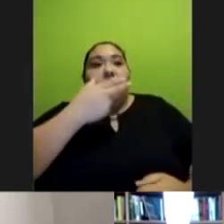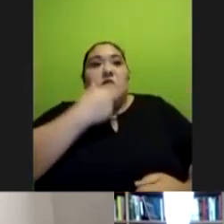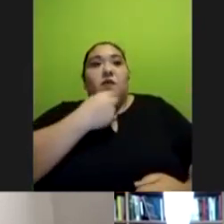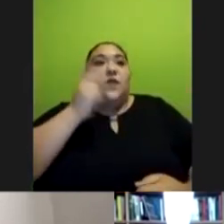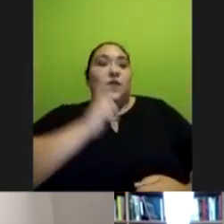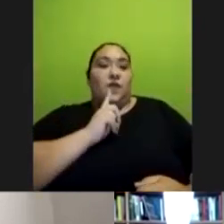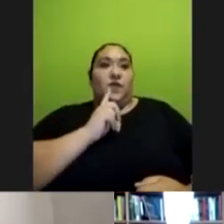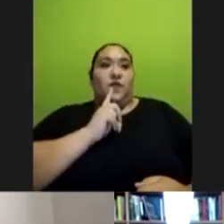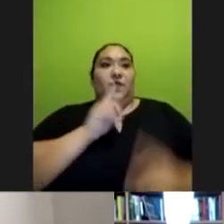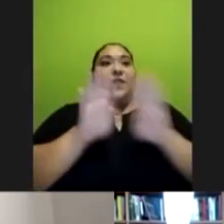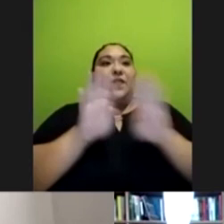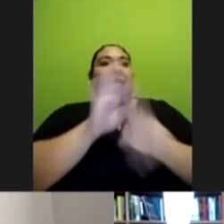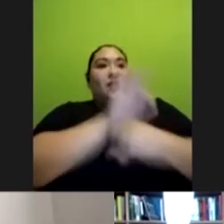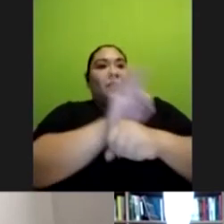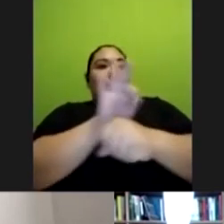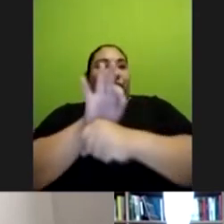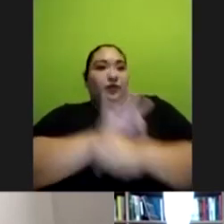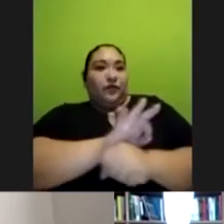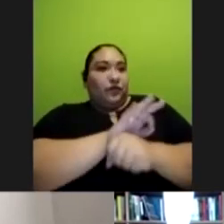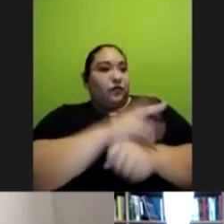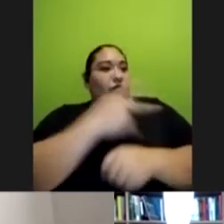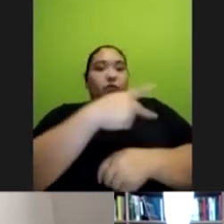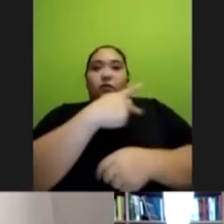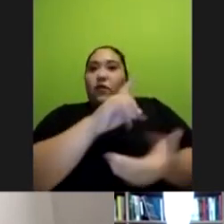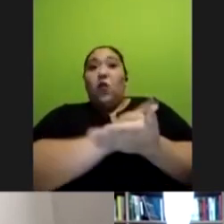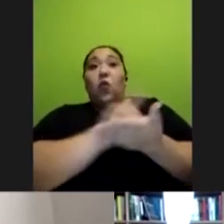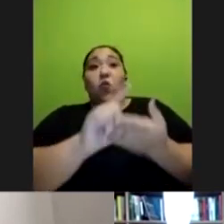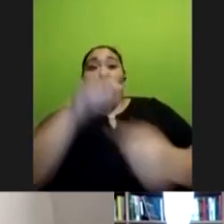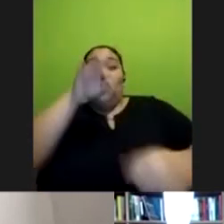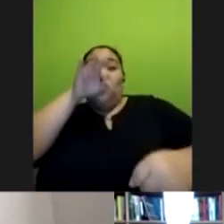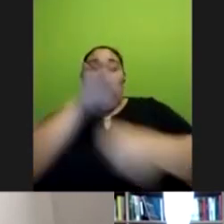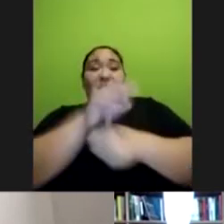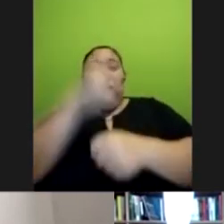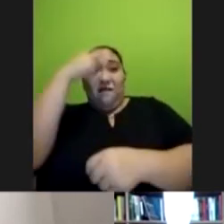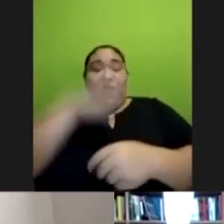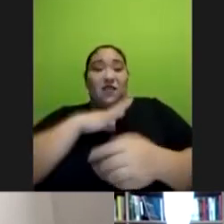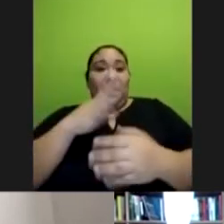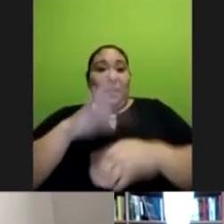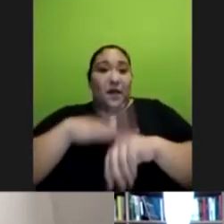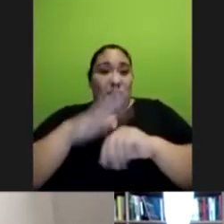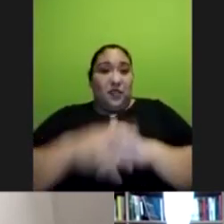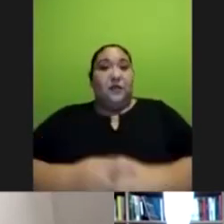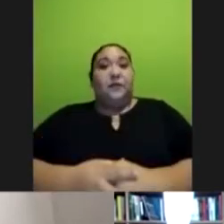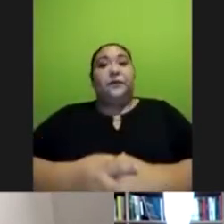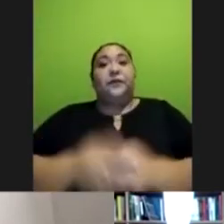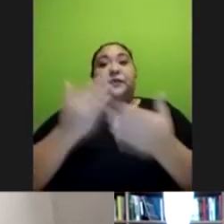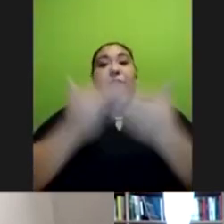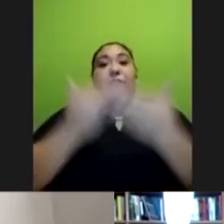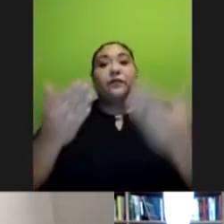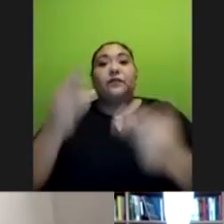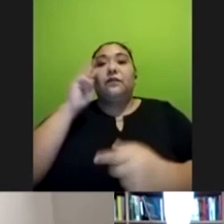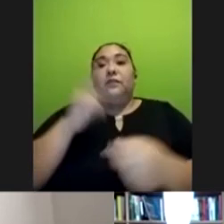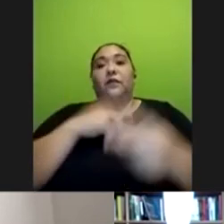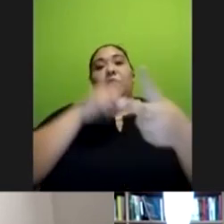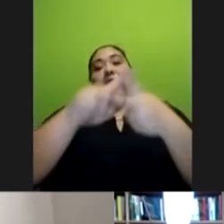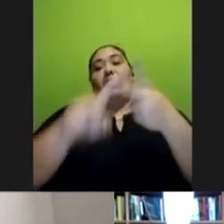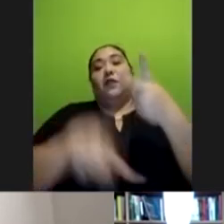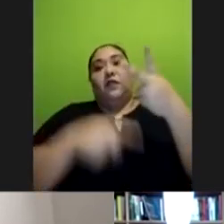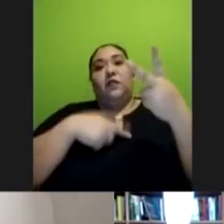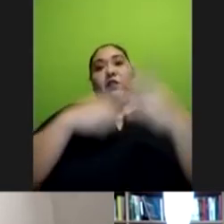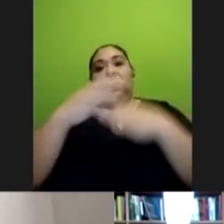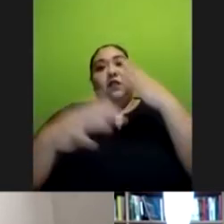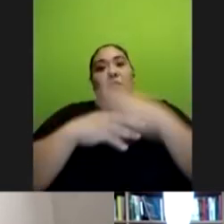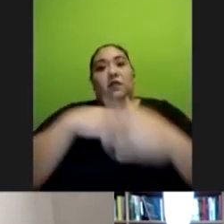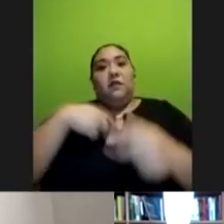sus derechos en la mayor medida de posibilidad. Ahora, vemos, digamos, dos cosas ya para concluir en esta parte,